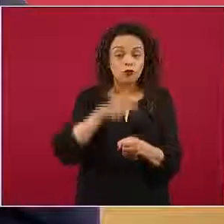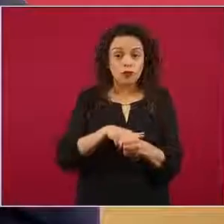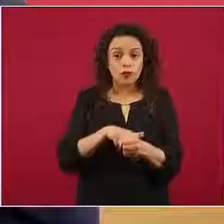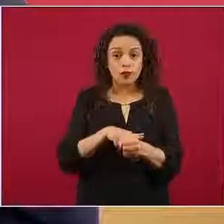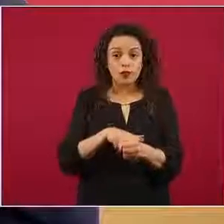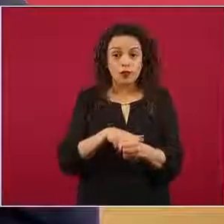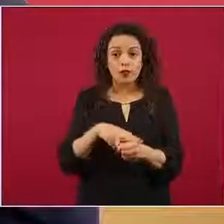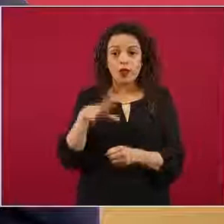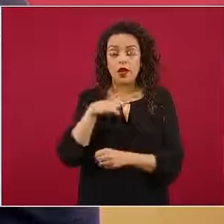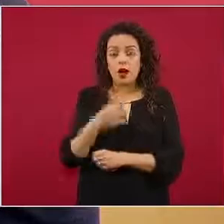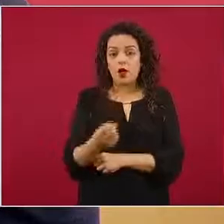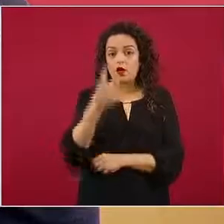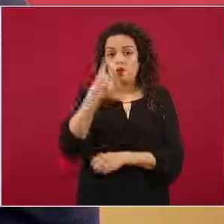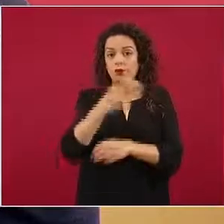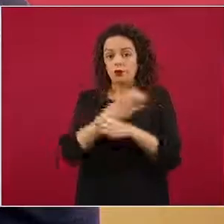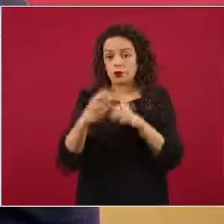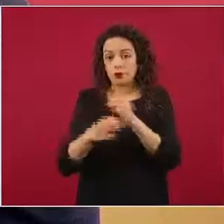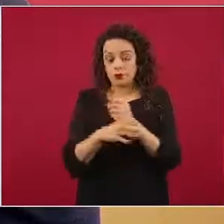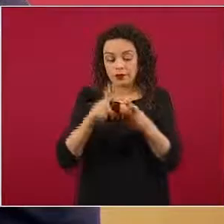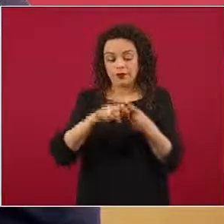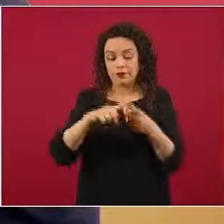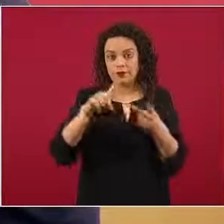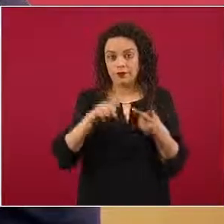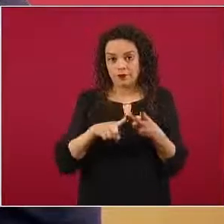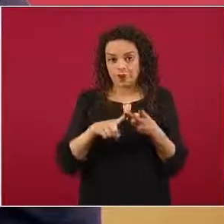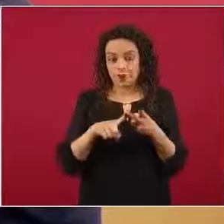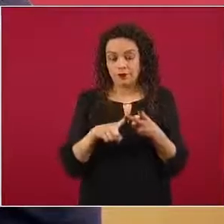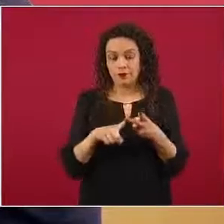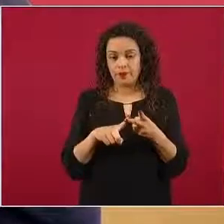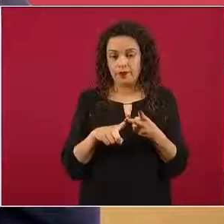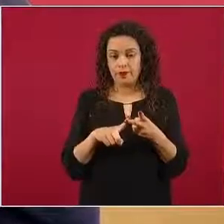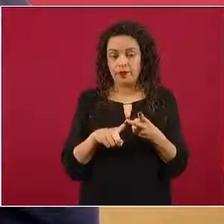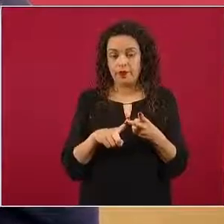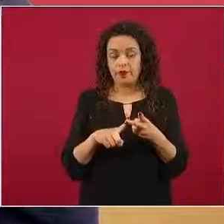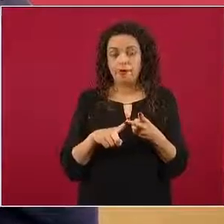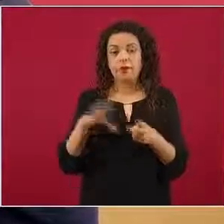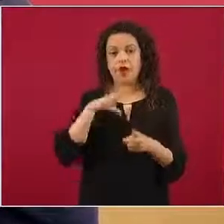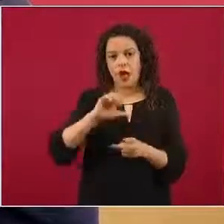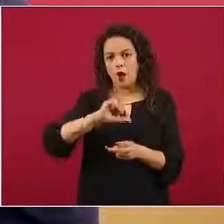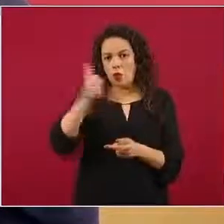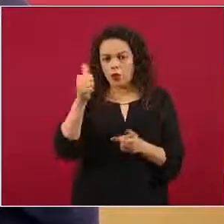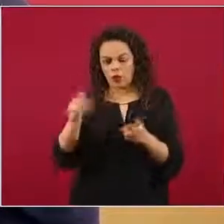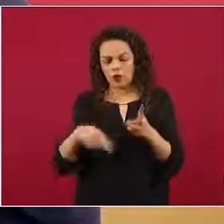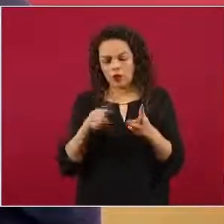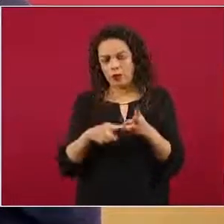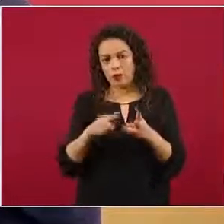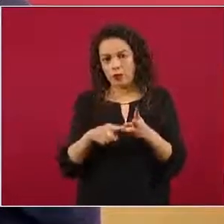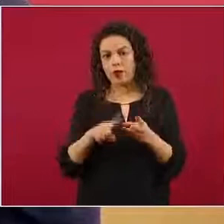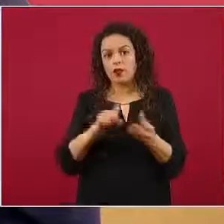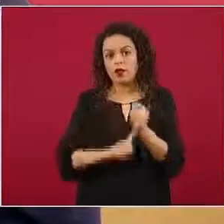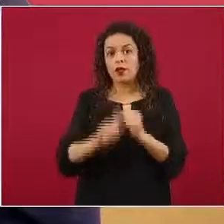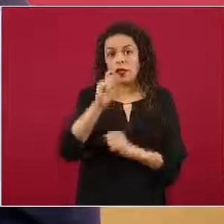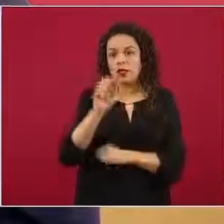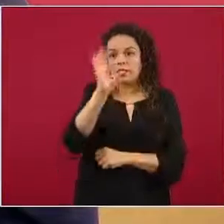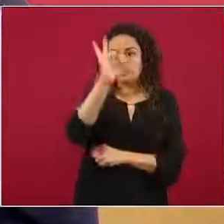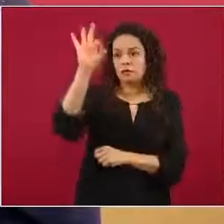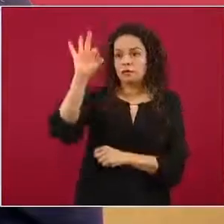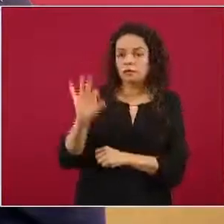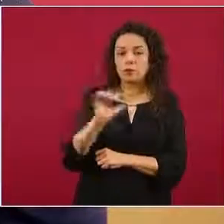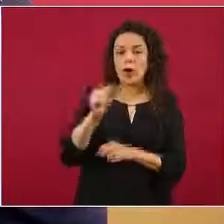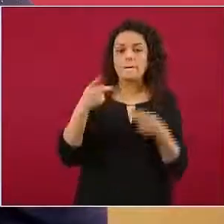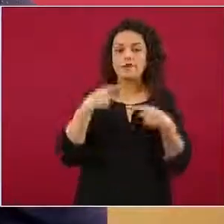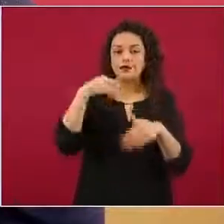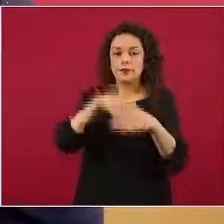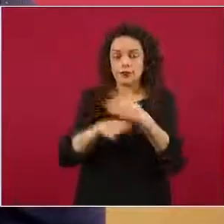son 2 indicadores los que miden directamente y hay un tercero que mide la tasa de hospitalización. Pero